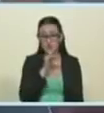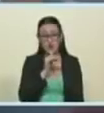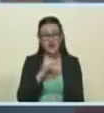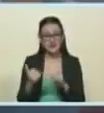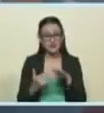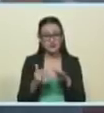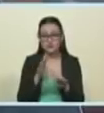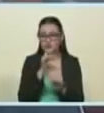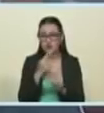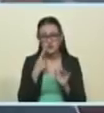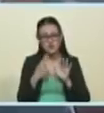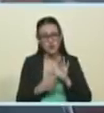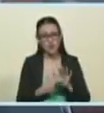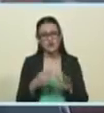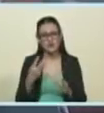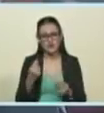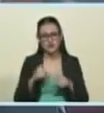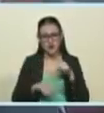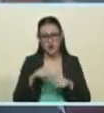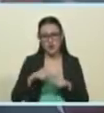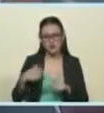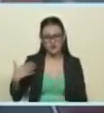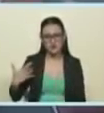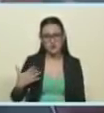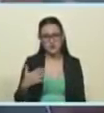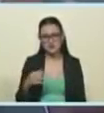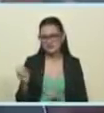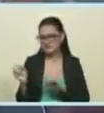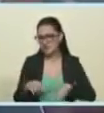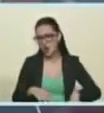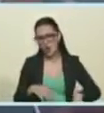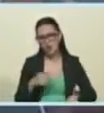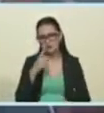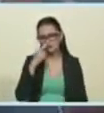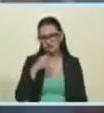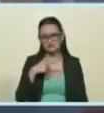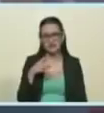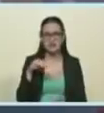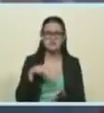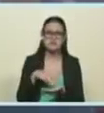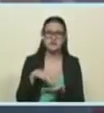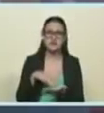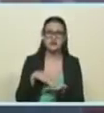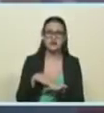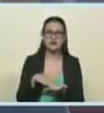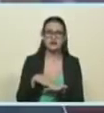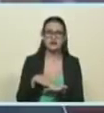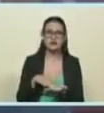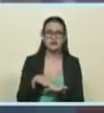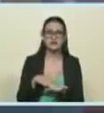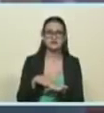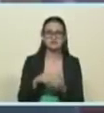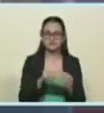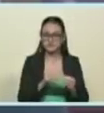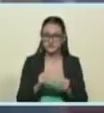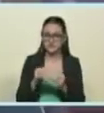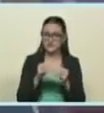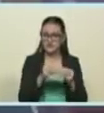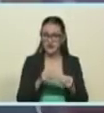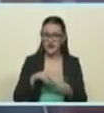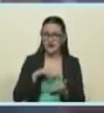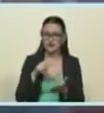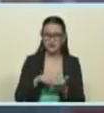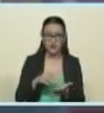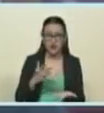institucionalidad. Es una muestra de muchas que pudiera poner de cómo se abandonó y se utilizó una gobernación para la confrontación nacional, para la